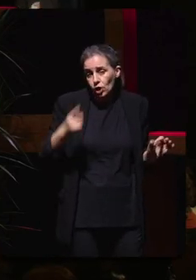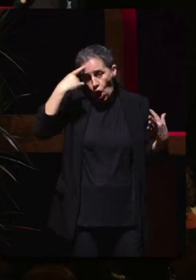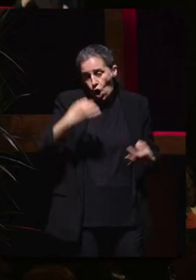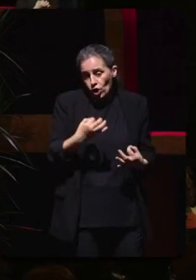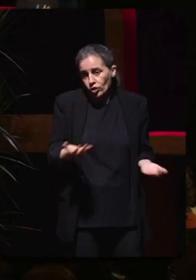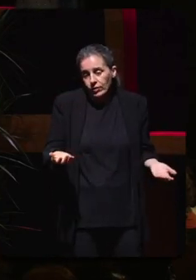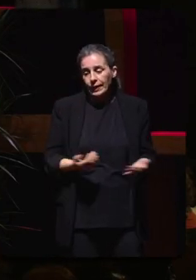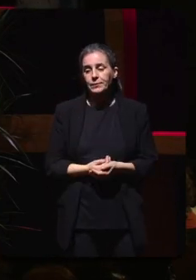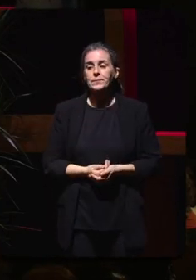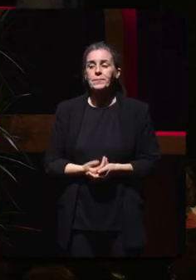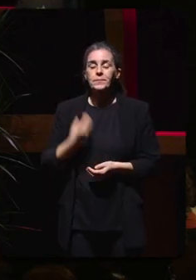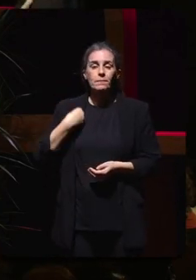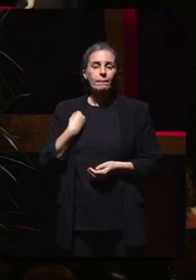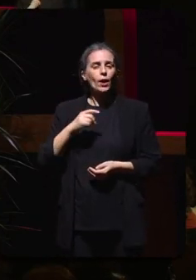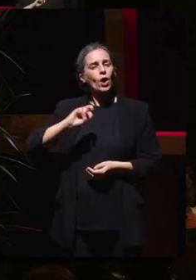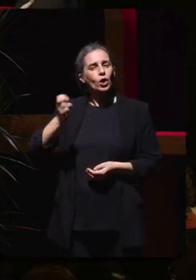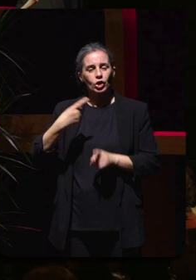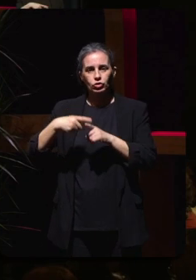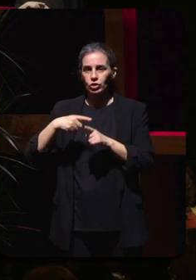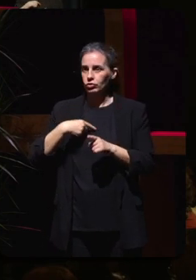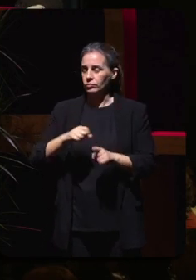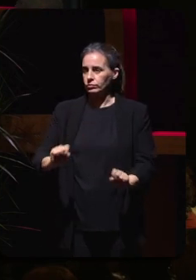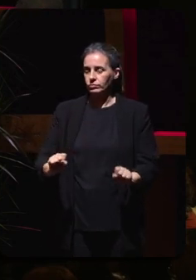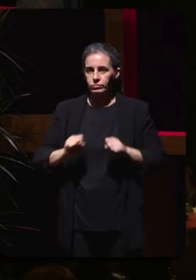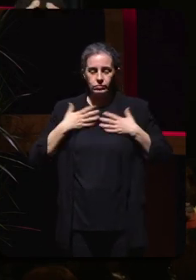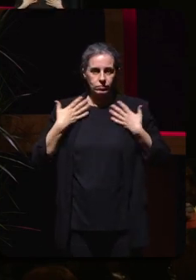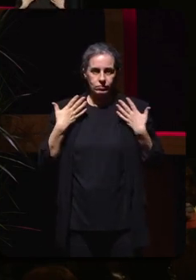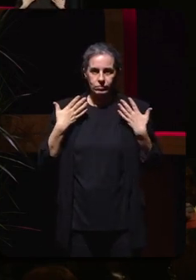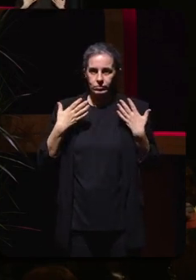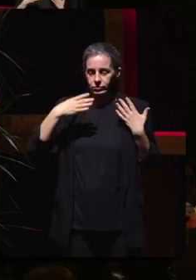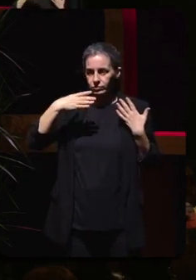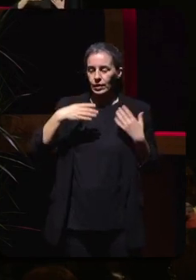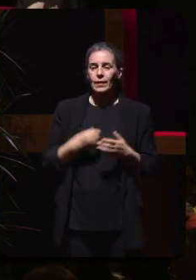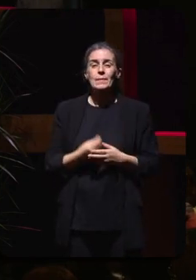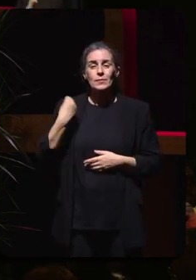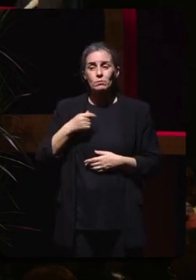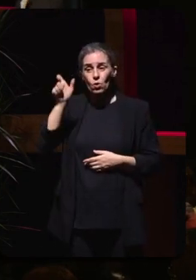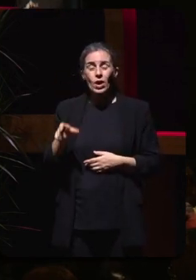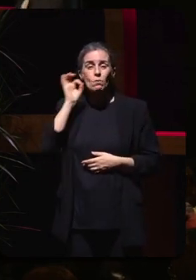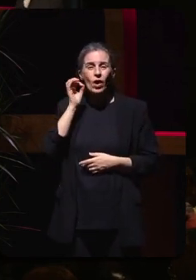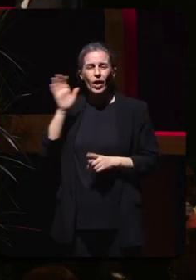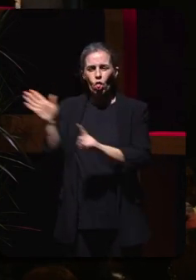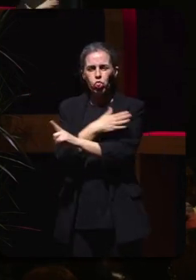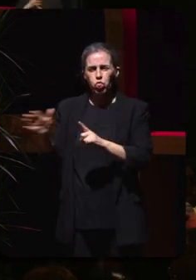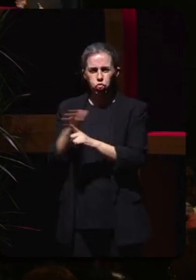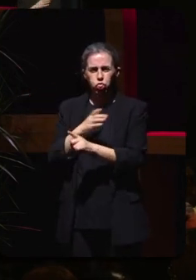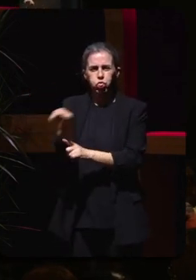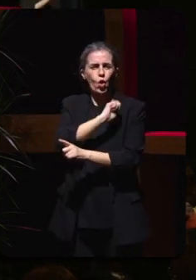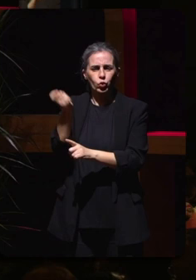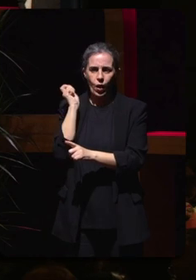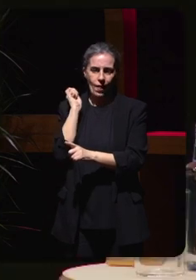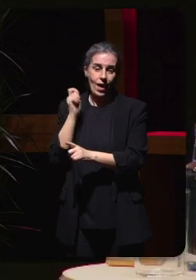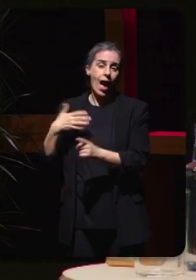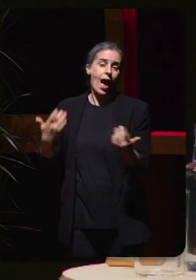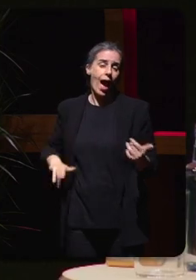¿no? Y una cosa que me impresionó extraordinariamente fue una torturada argentina por la junta